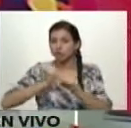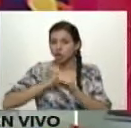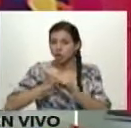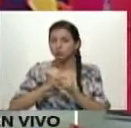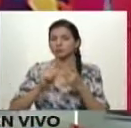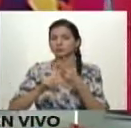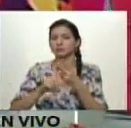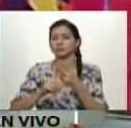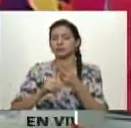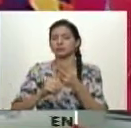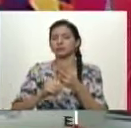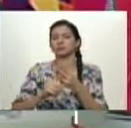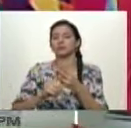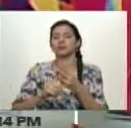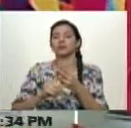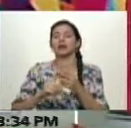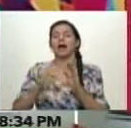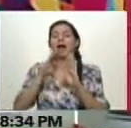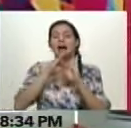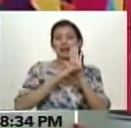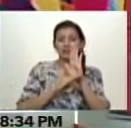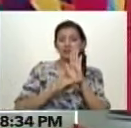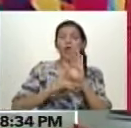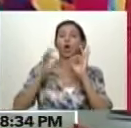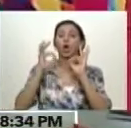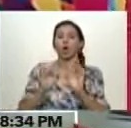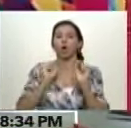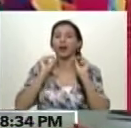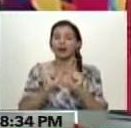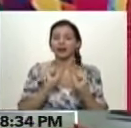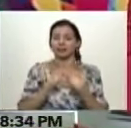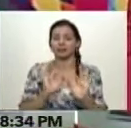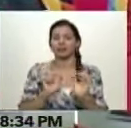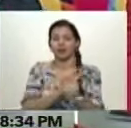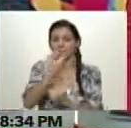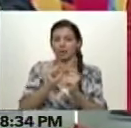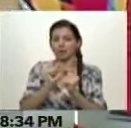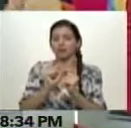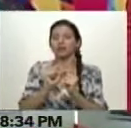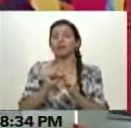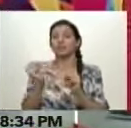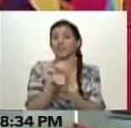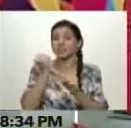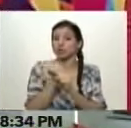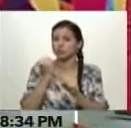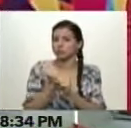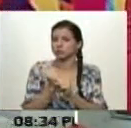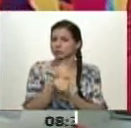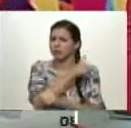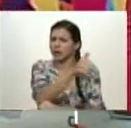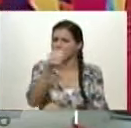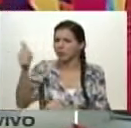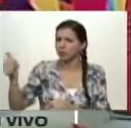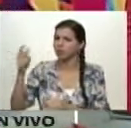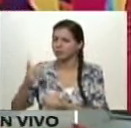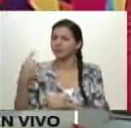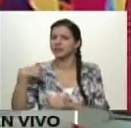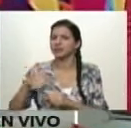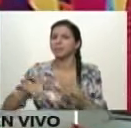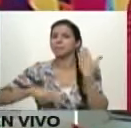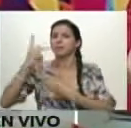Agenda concreta de acción. Cada instancia debe tener una agenda concreta de acción.